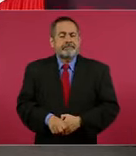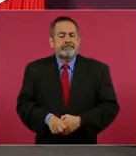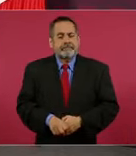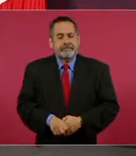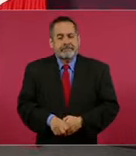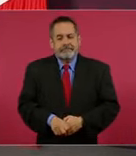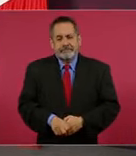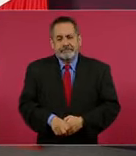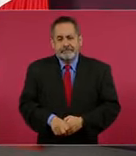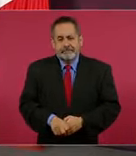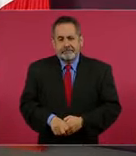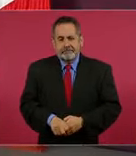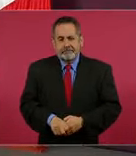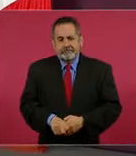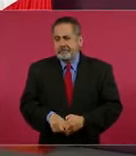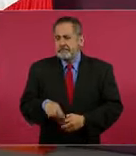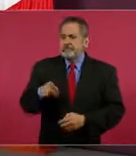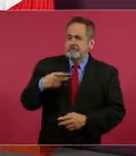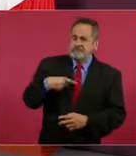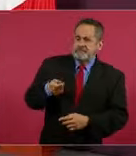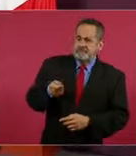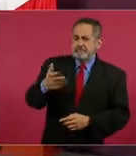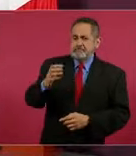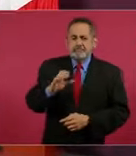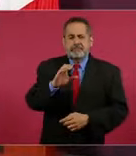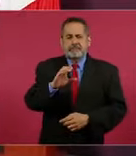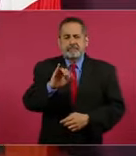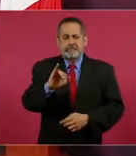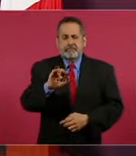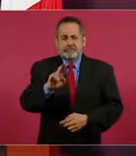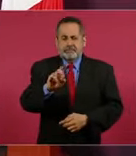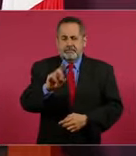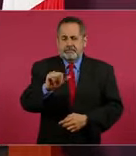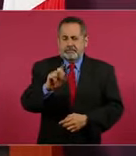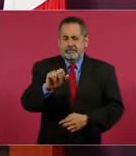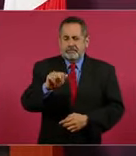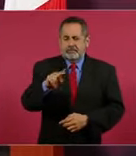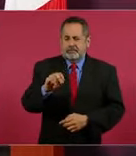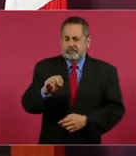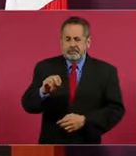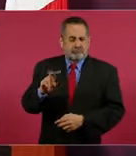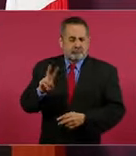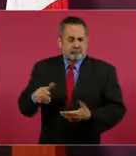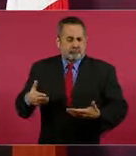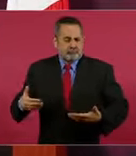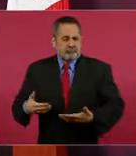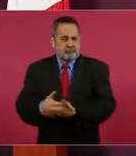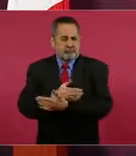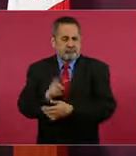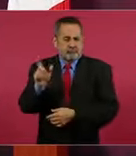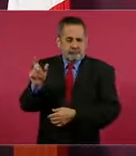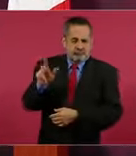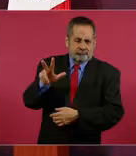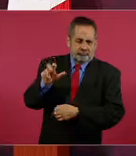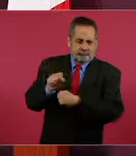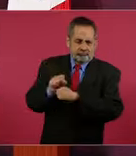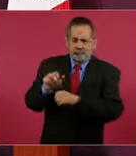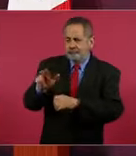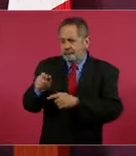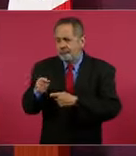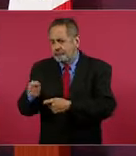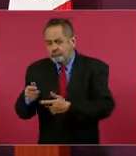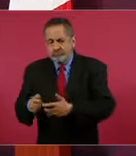Un poco más ciudadano que pueblo. Es como fue cambiando. Antes se